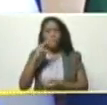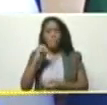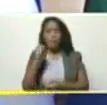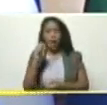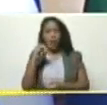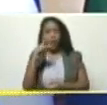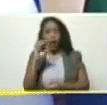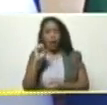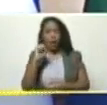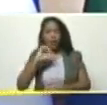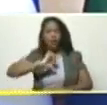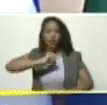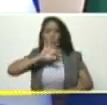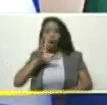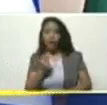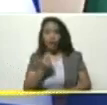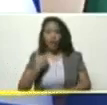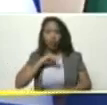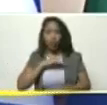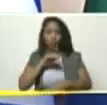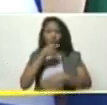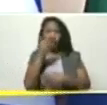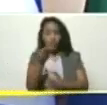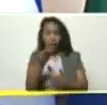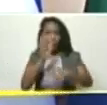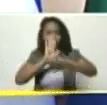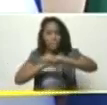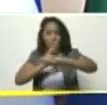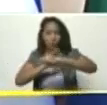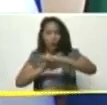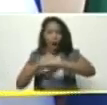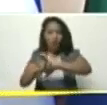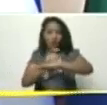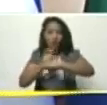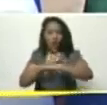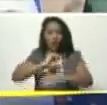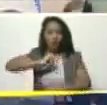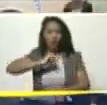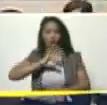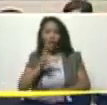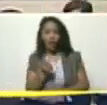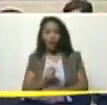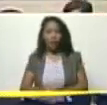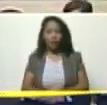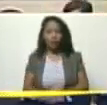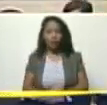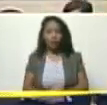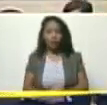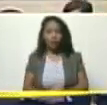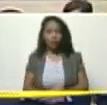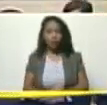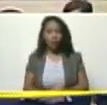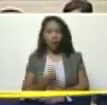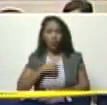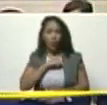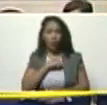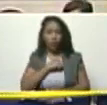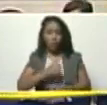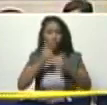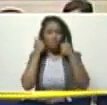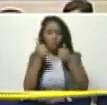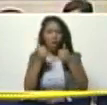de Sudáfrica. Así que transmita usted al gobierno de Sudáfrica nuestros